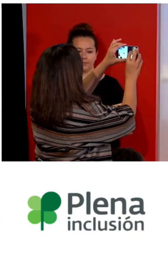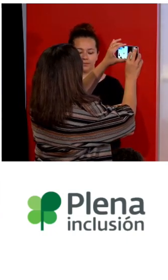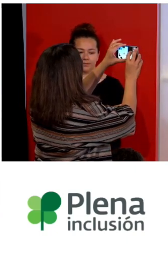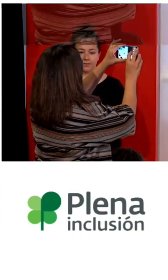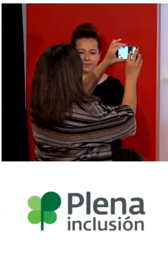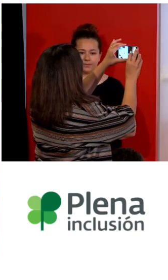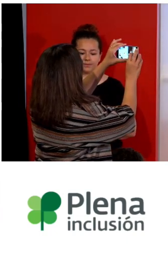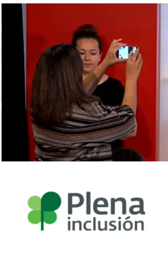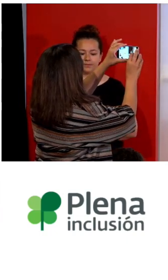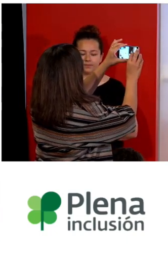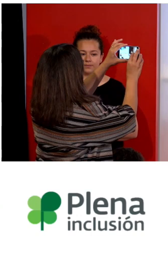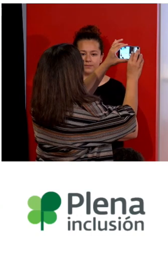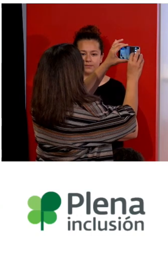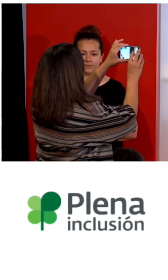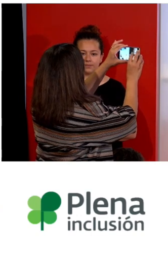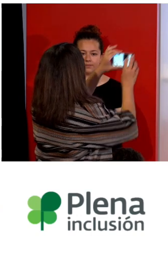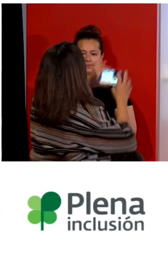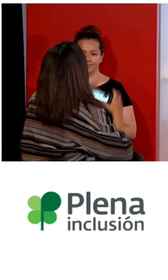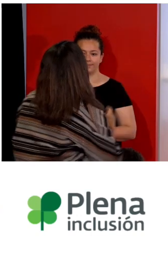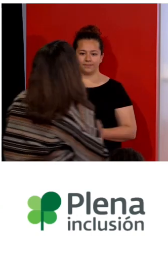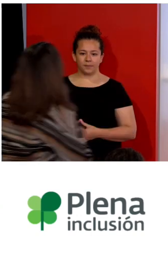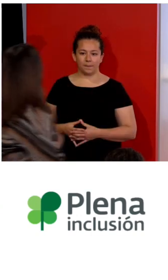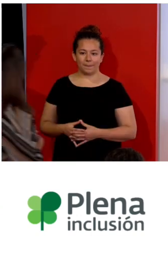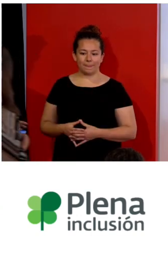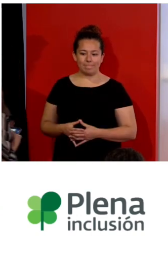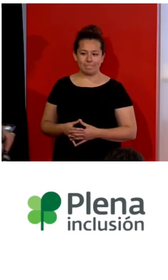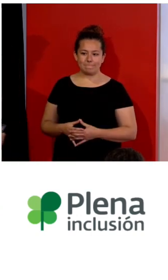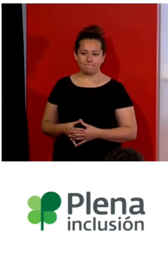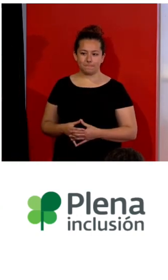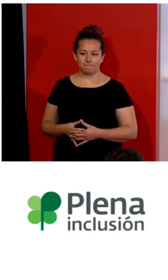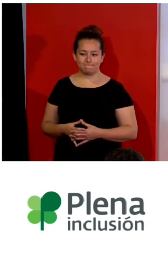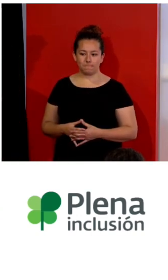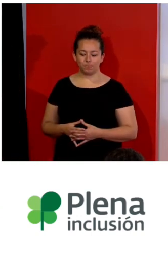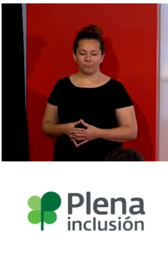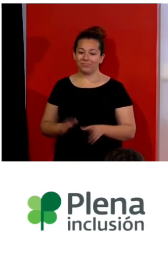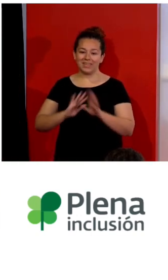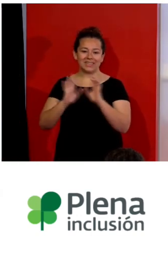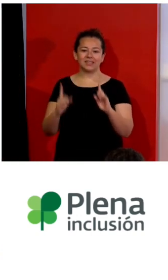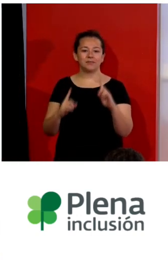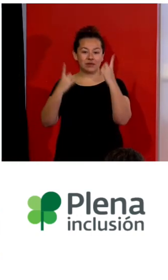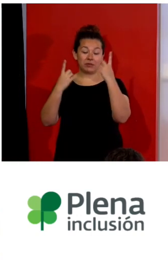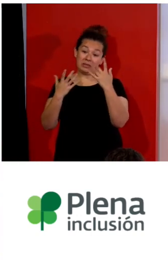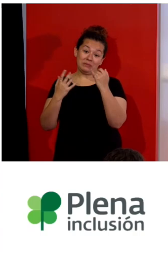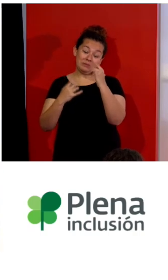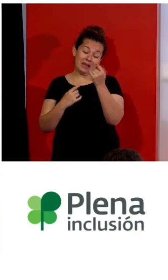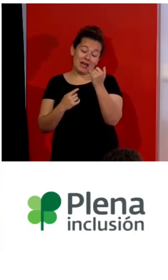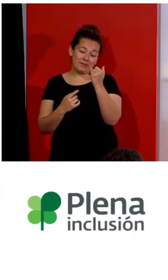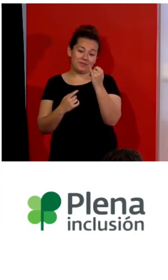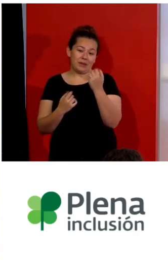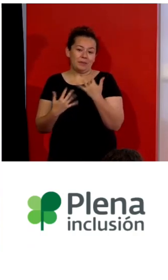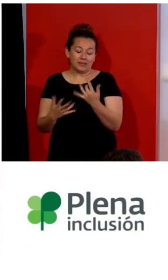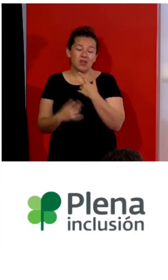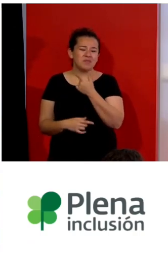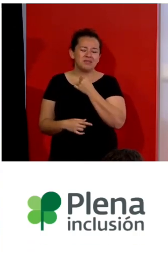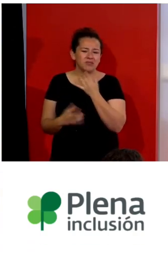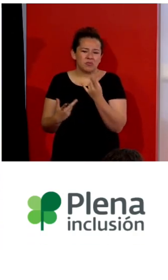Si quieres, te lo voy pasando yo. ¿Sí? Nada, en primer lugar, como hay prisa, lo que pasa es que a mí las prisas no me gustan